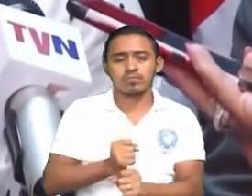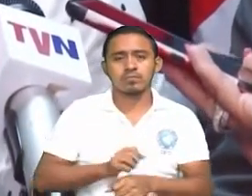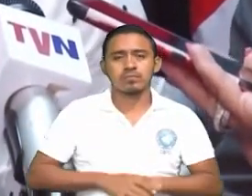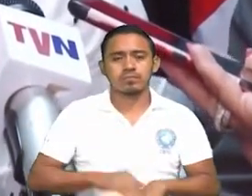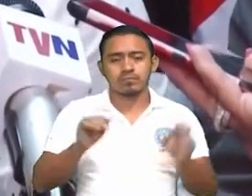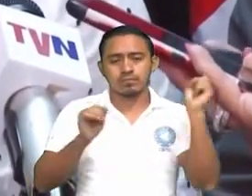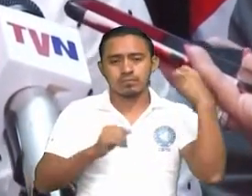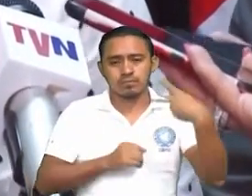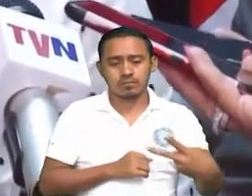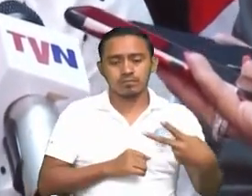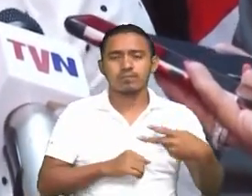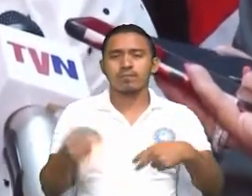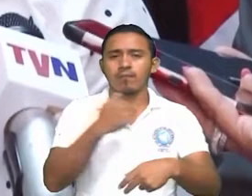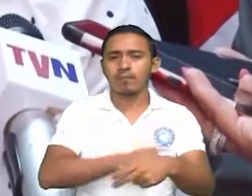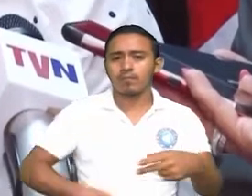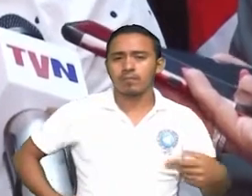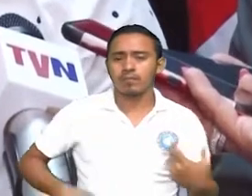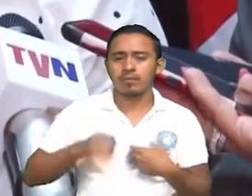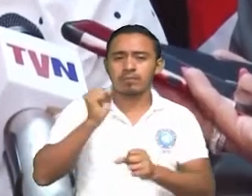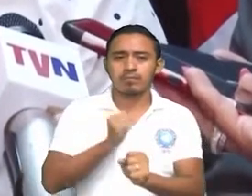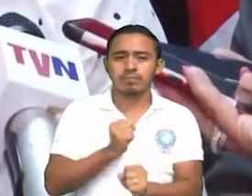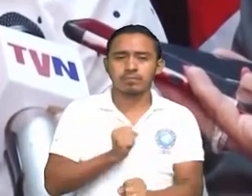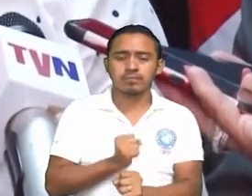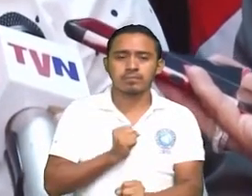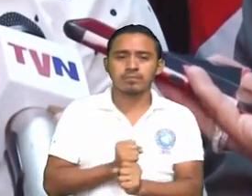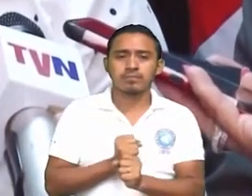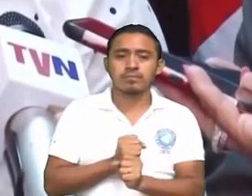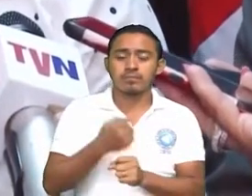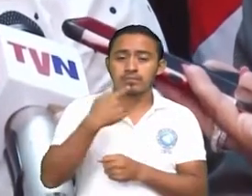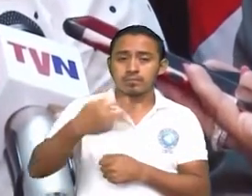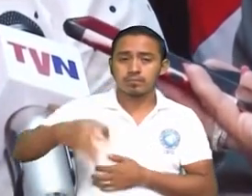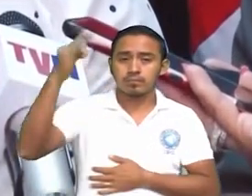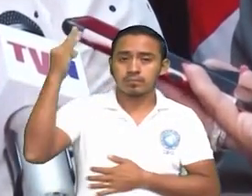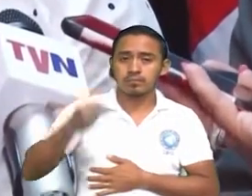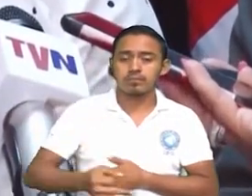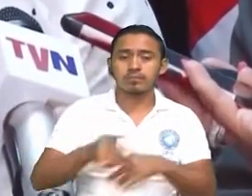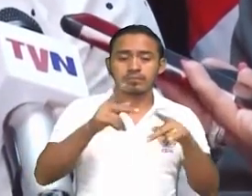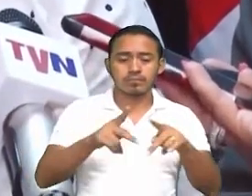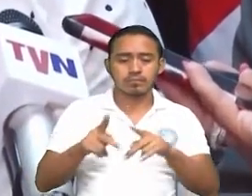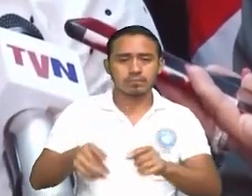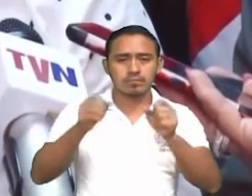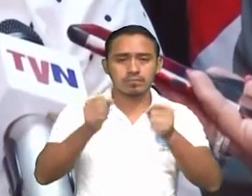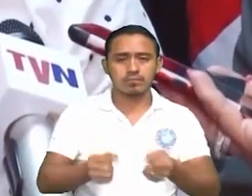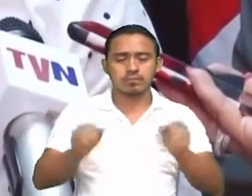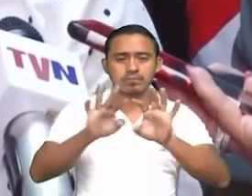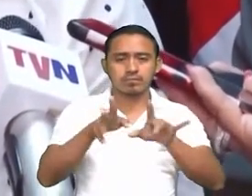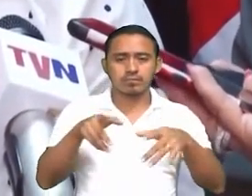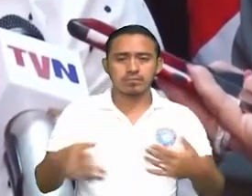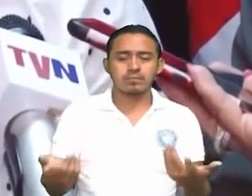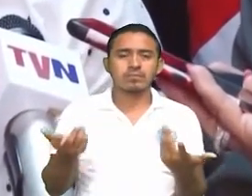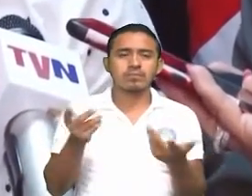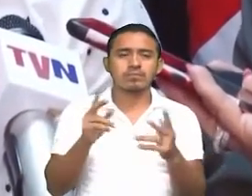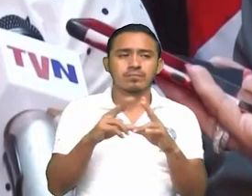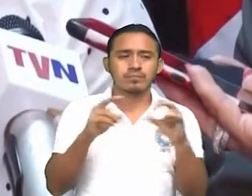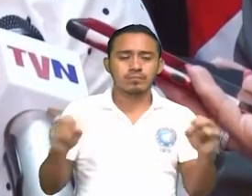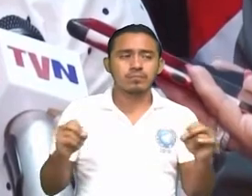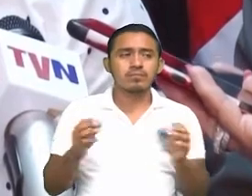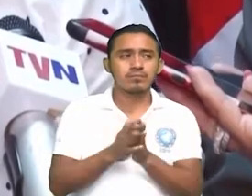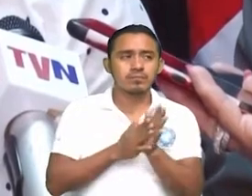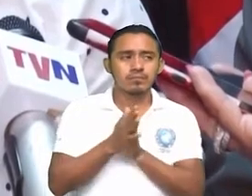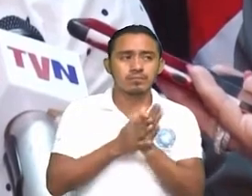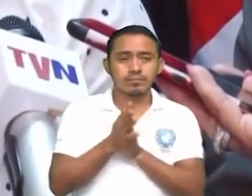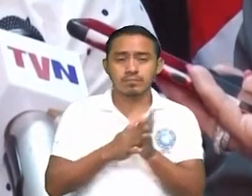2. El Ministerio del Trabajo garantizará el derecho de las y los trabajadores nicaragüenses a disfrutar de